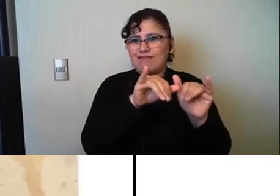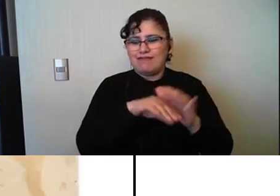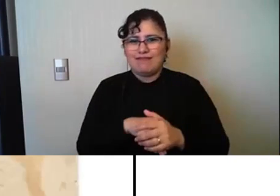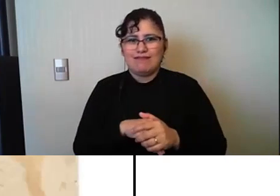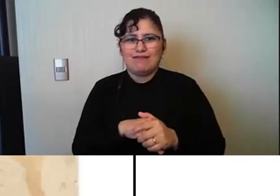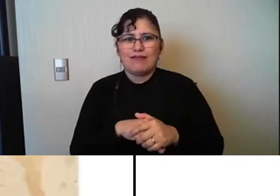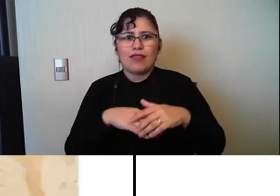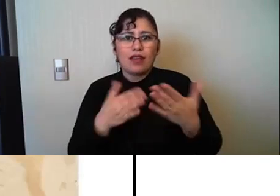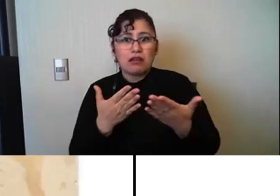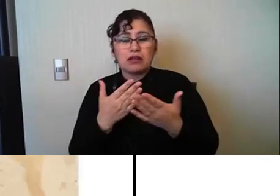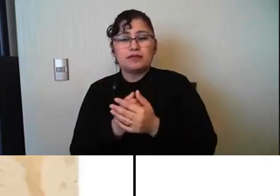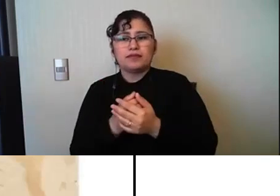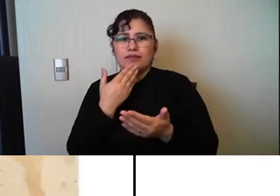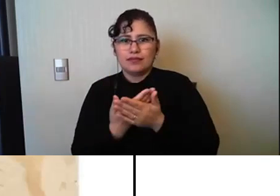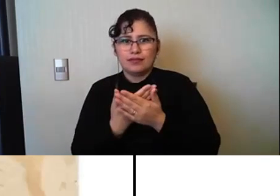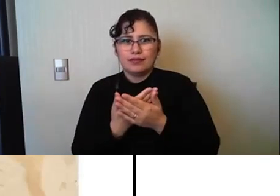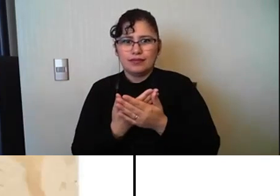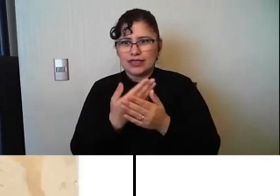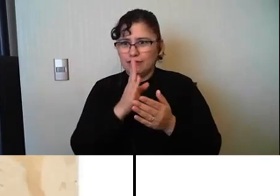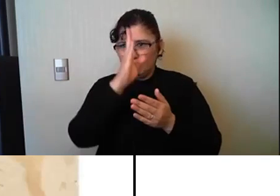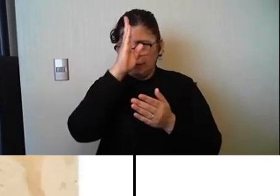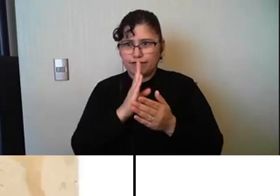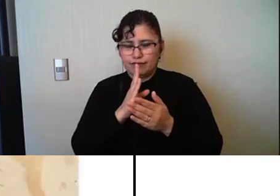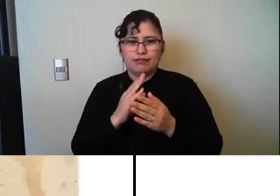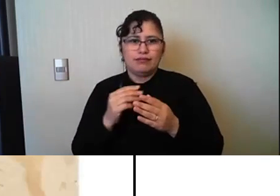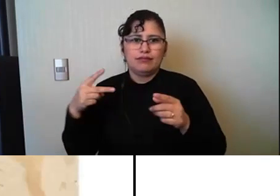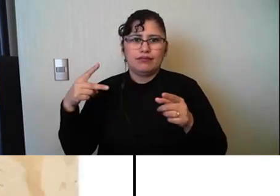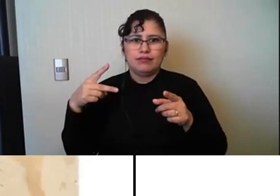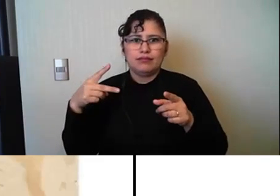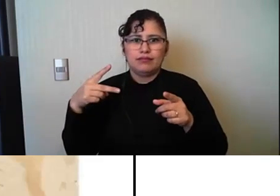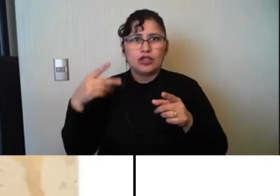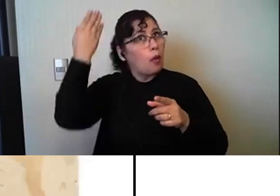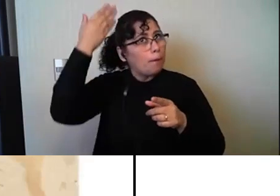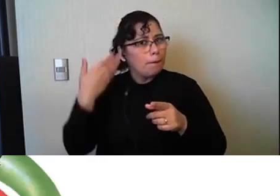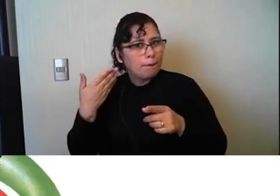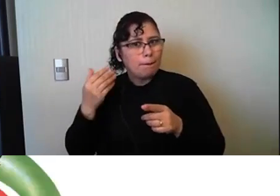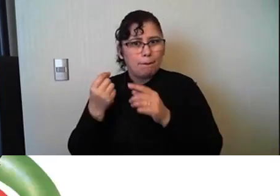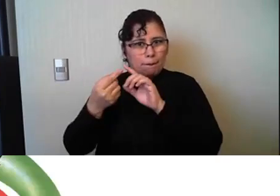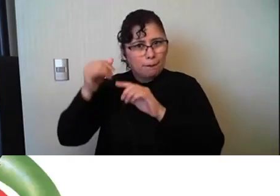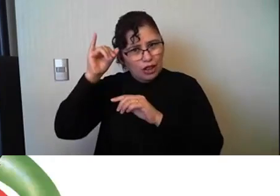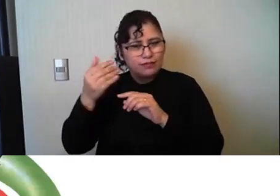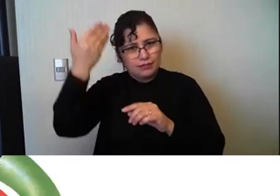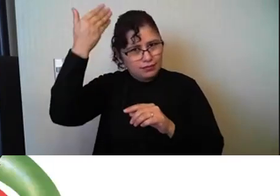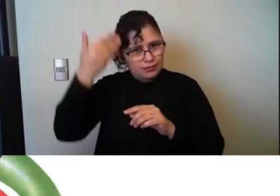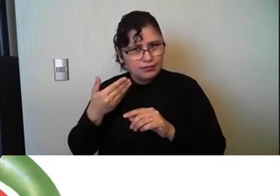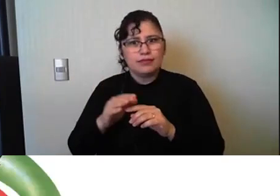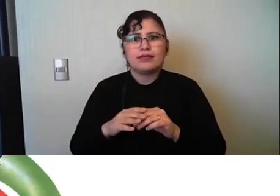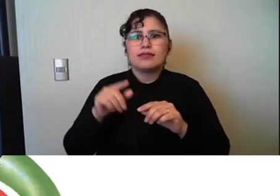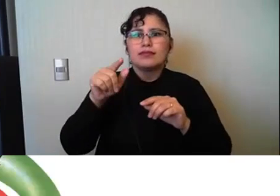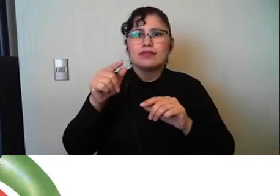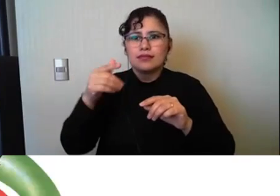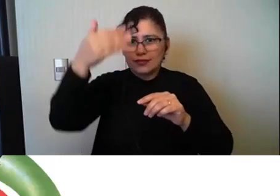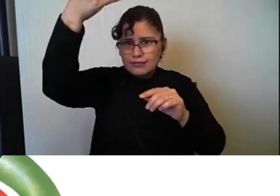Bueno, entonces en el corte coronal de los núcleos de la base, es decir, cortes que pasan en este